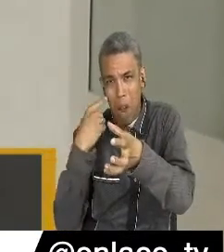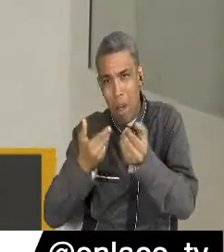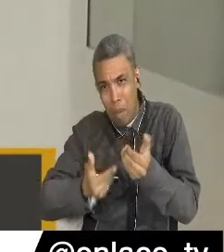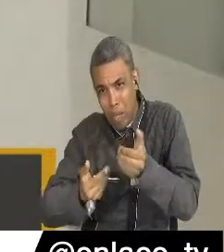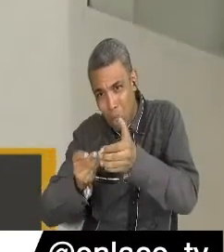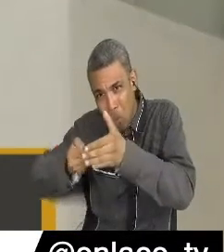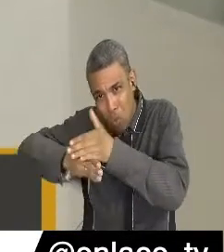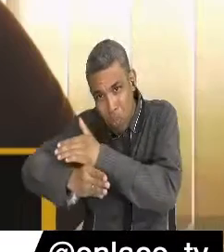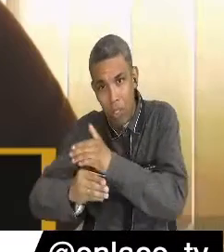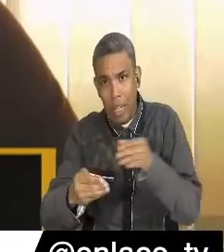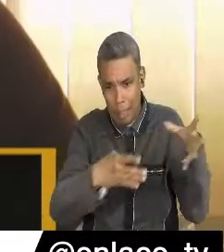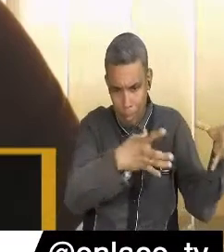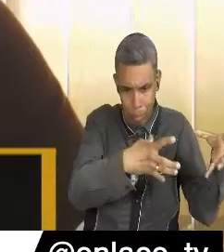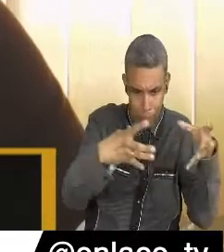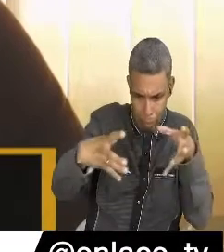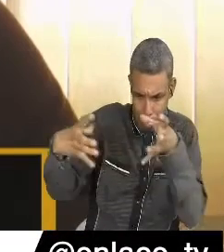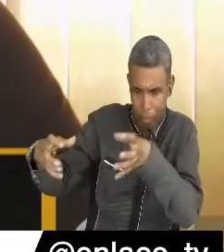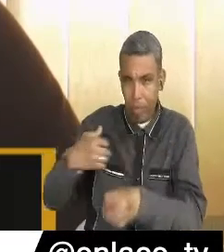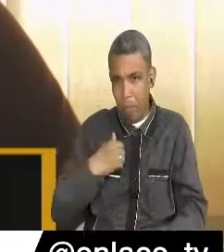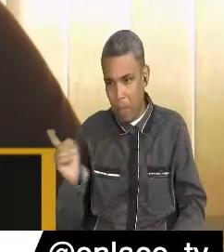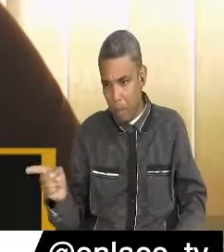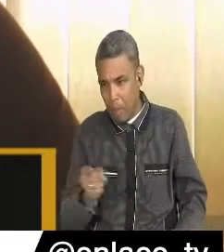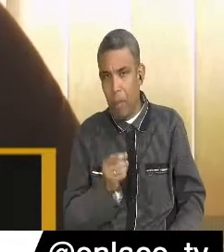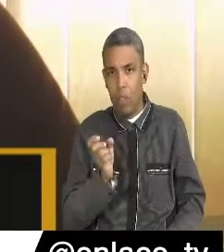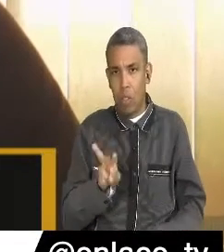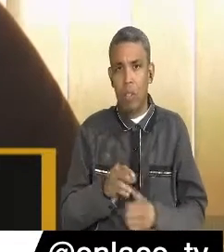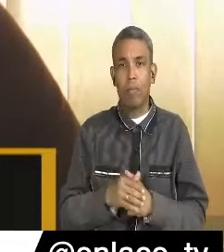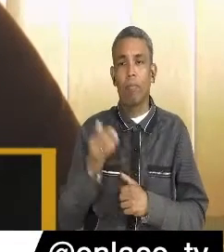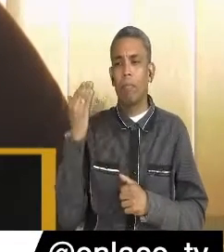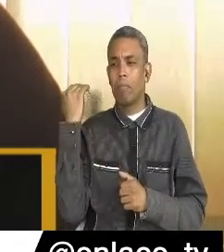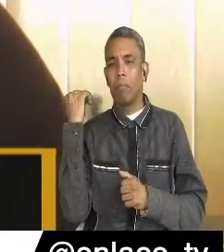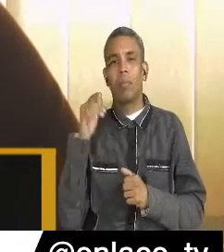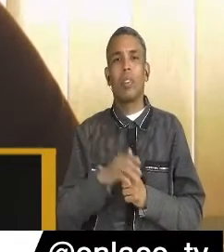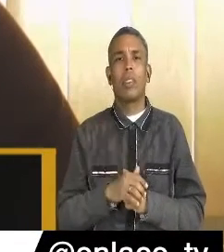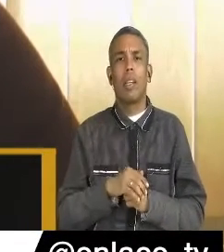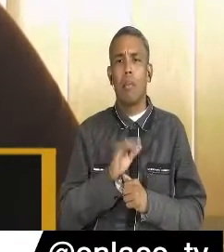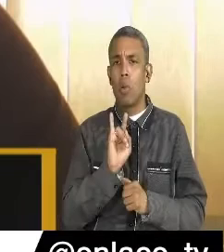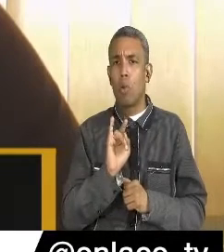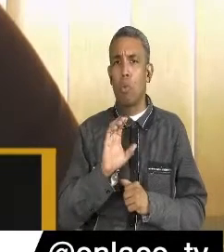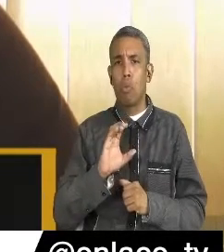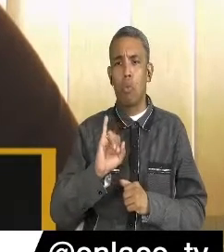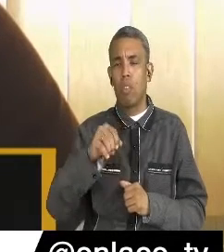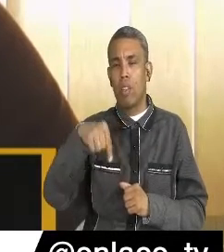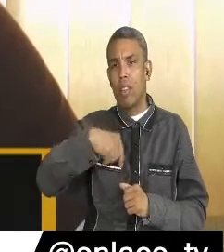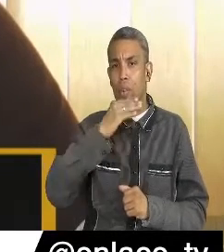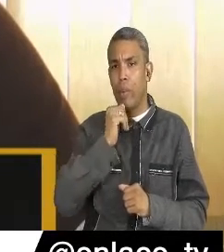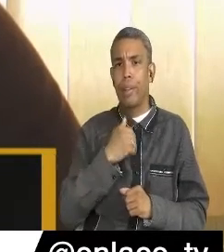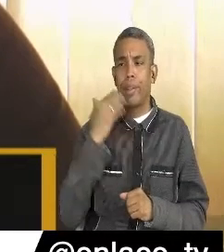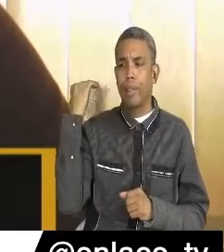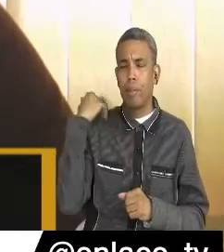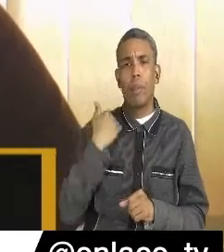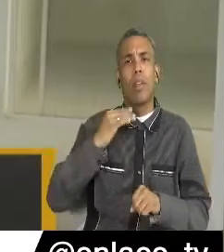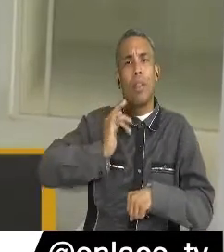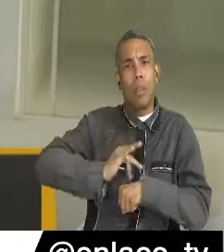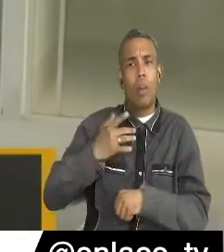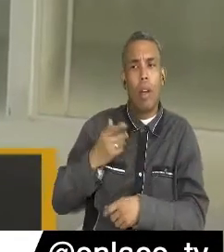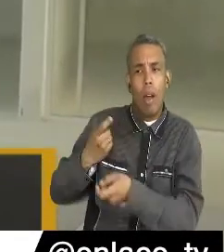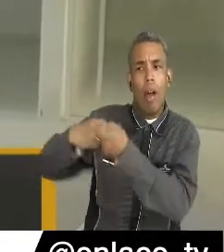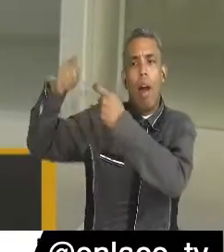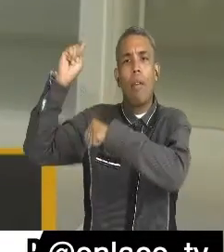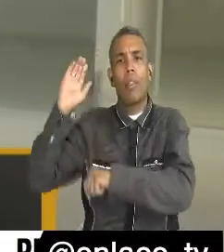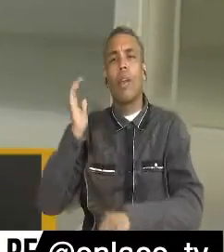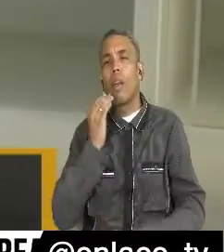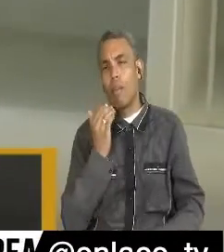cama. Voy a comentarle algo, el último paciente que remitimos para una UCI tuvimos que llevarlo hasta Valledupar. Después